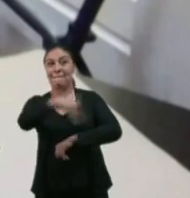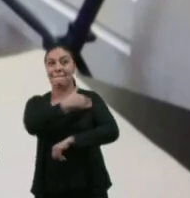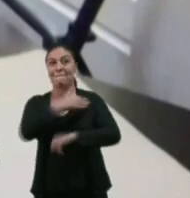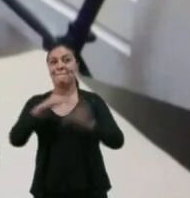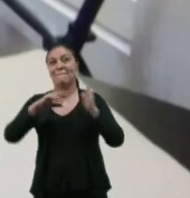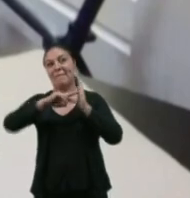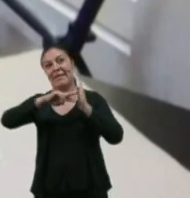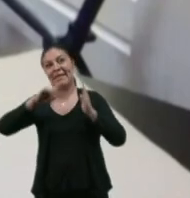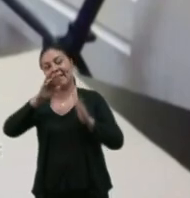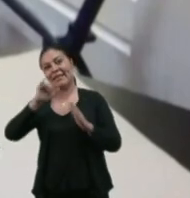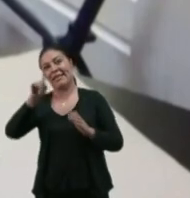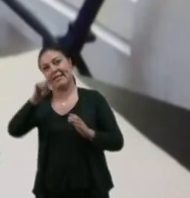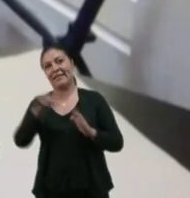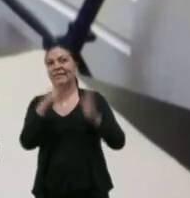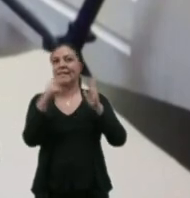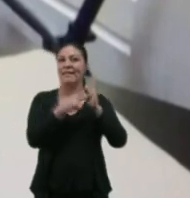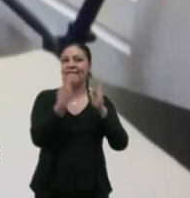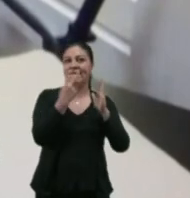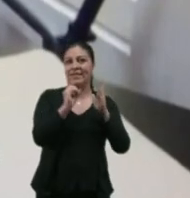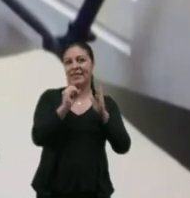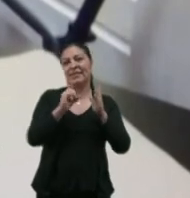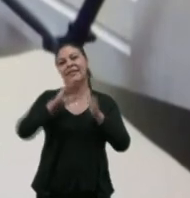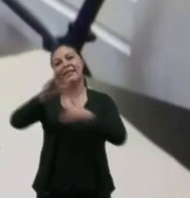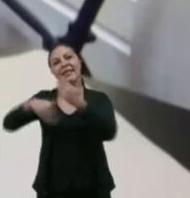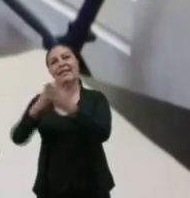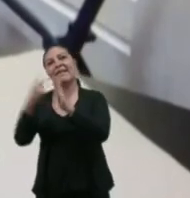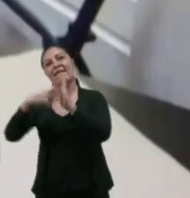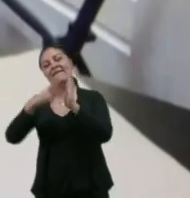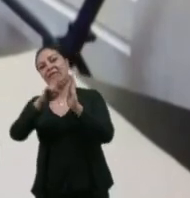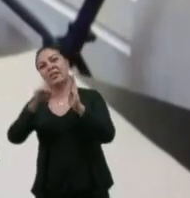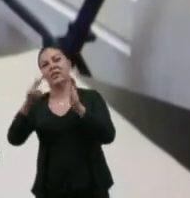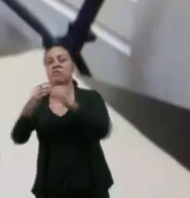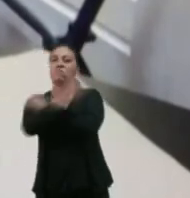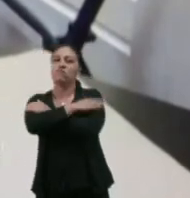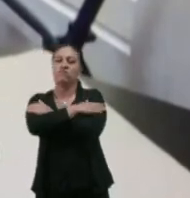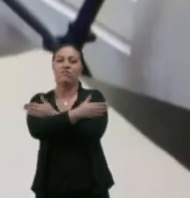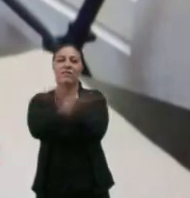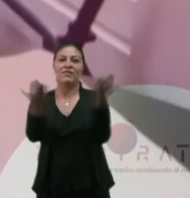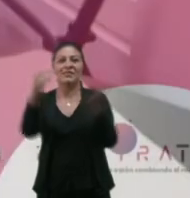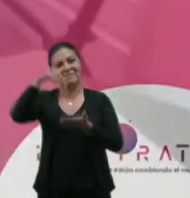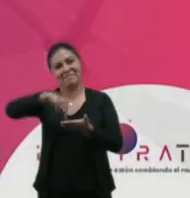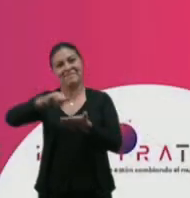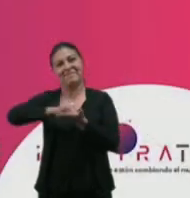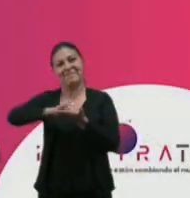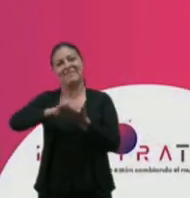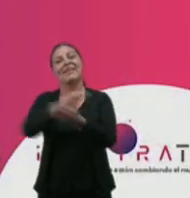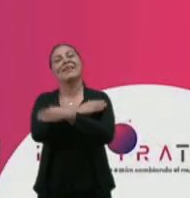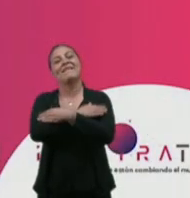Mintic 2022. Un abrazo desde Nueva York y Tel Aviv de Uri.